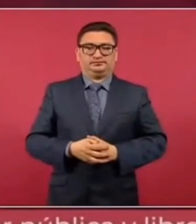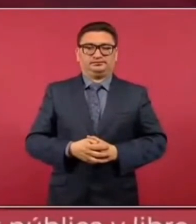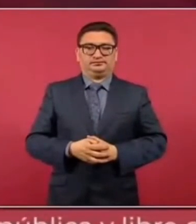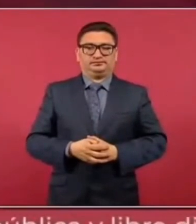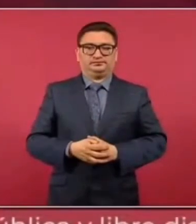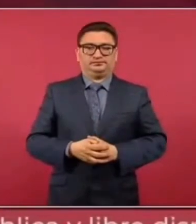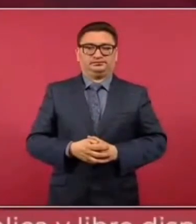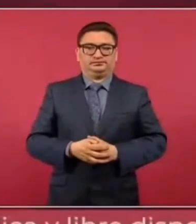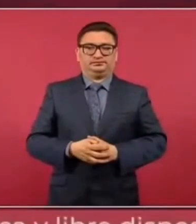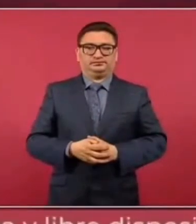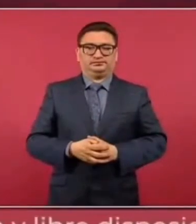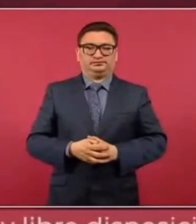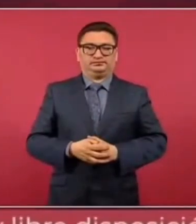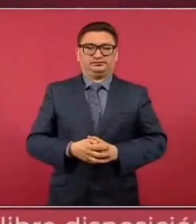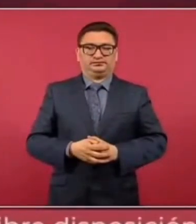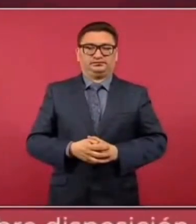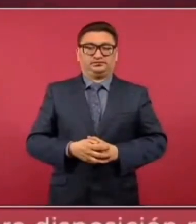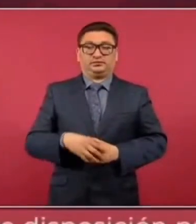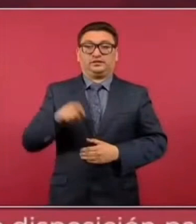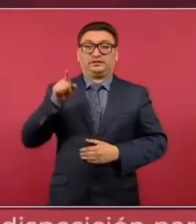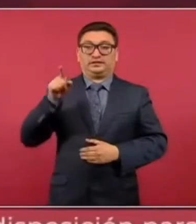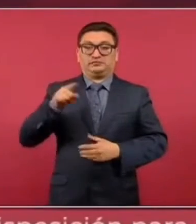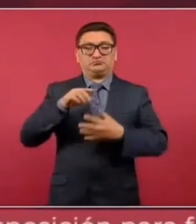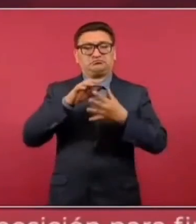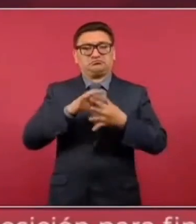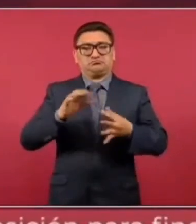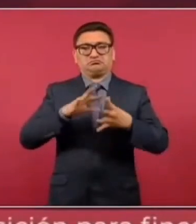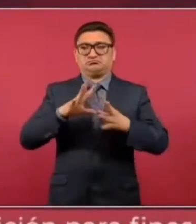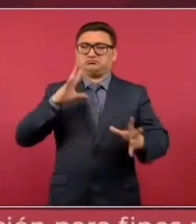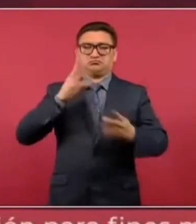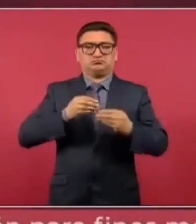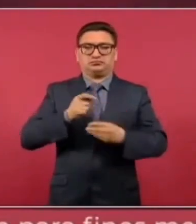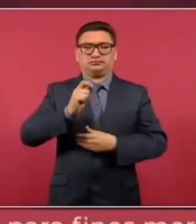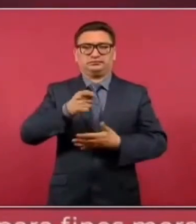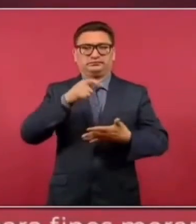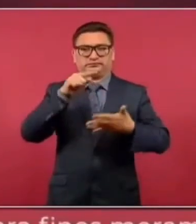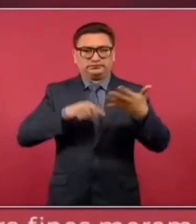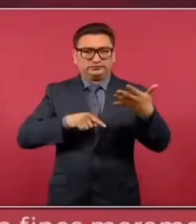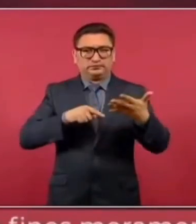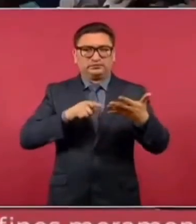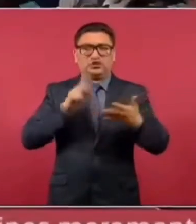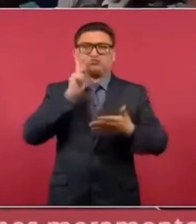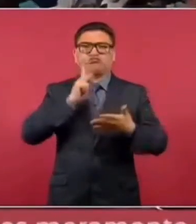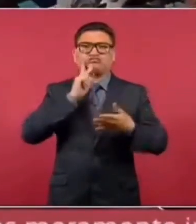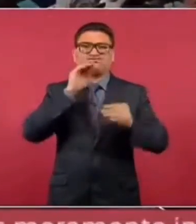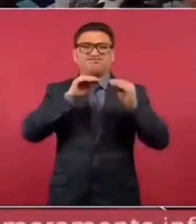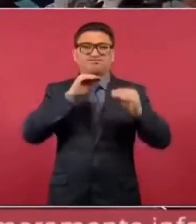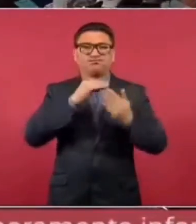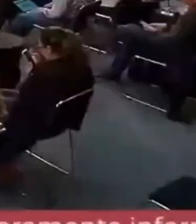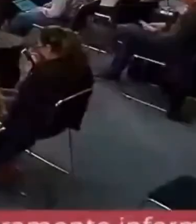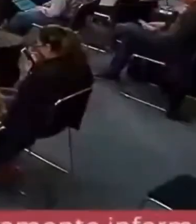Y su conclusión fue de que habían fabricado el delito.